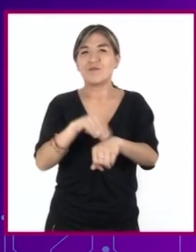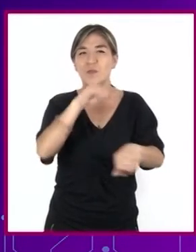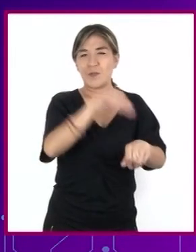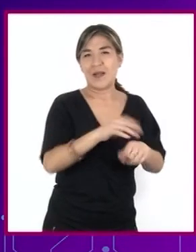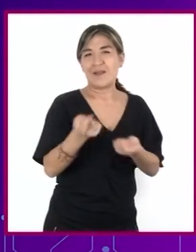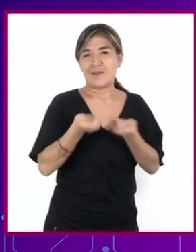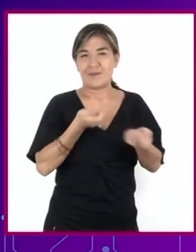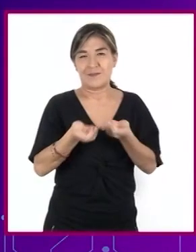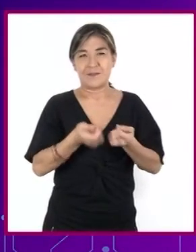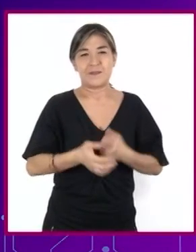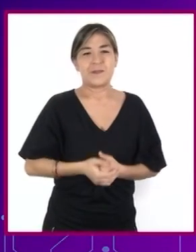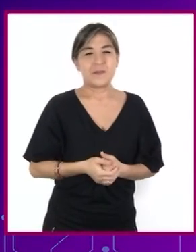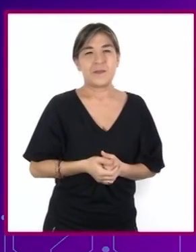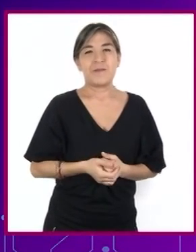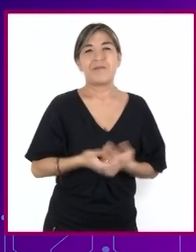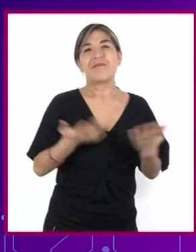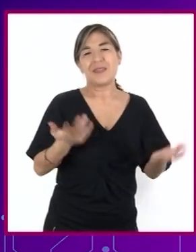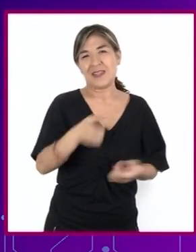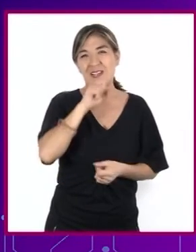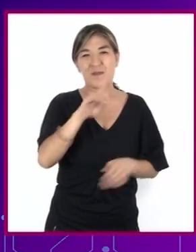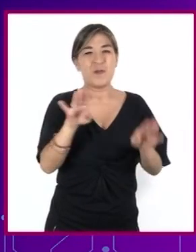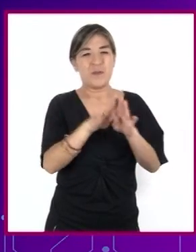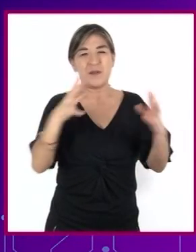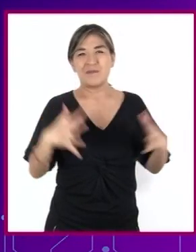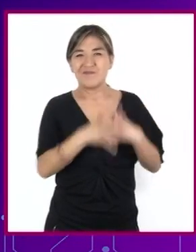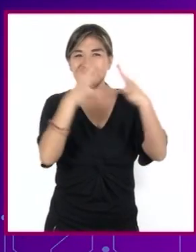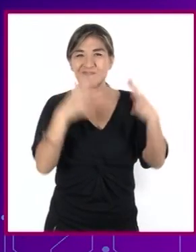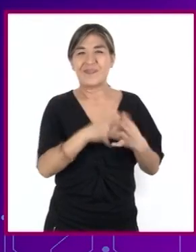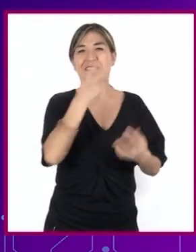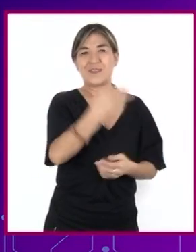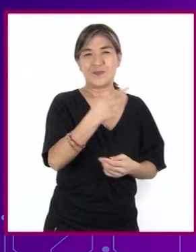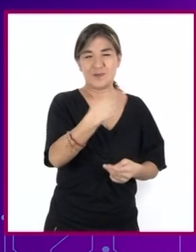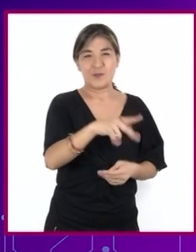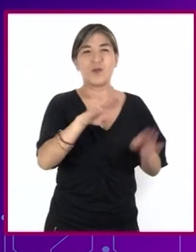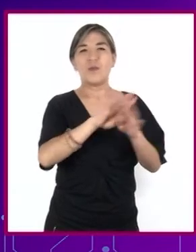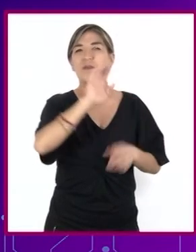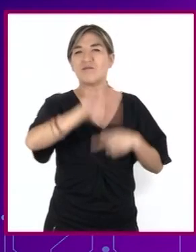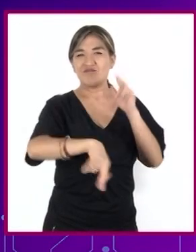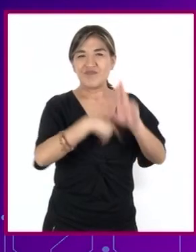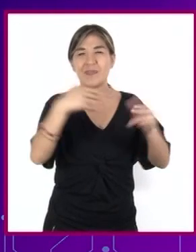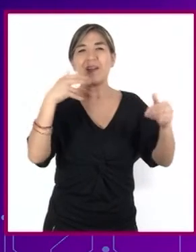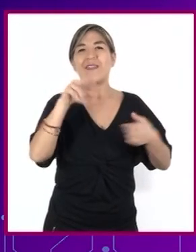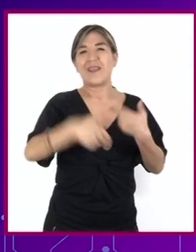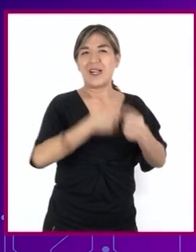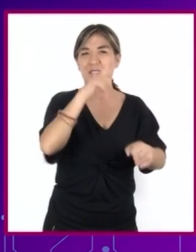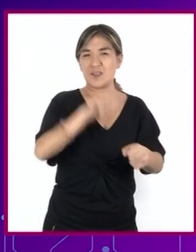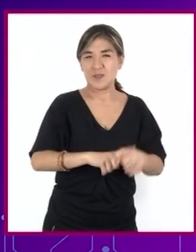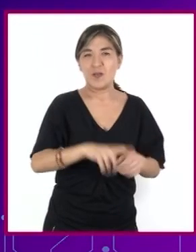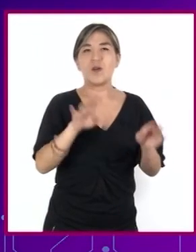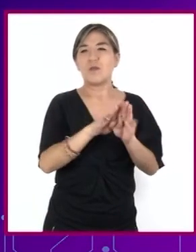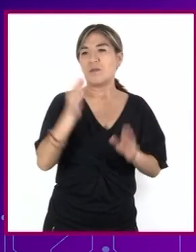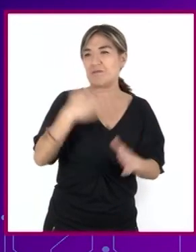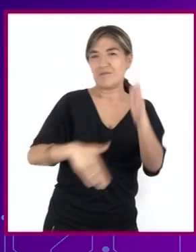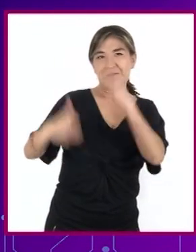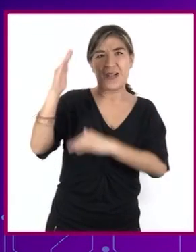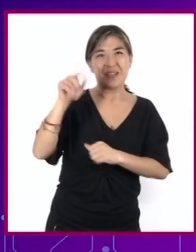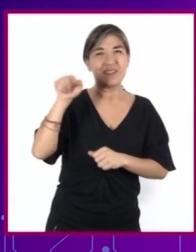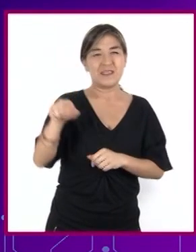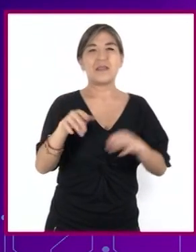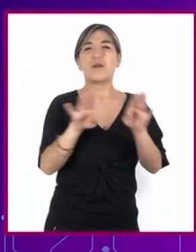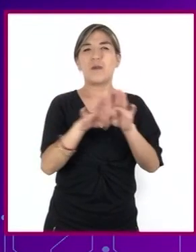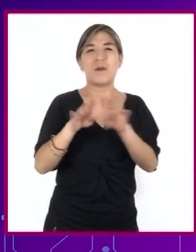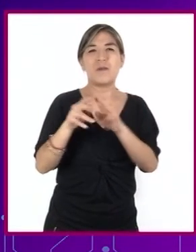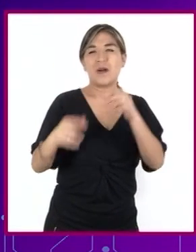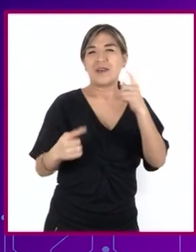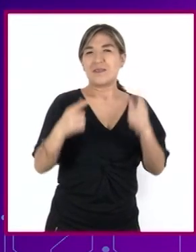costa. A pesar de las rebeliones nacionalistas contra las potencias colonialistas, la alianza de